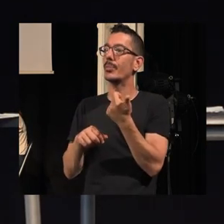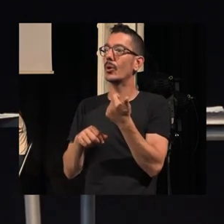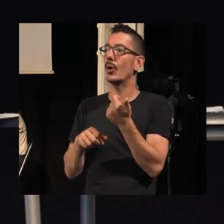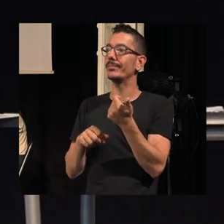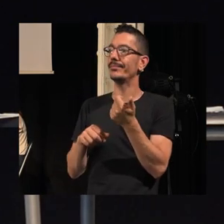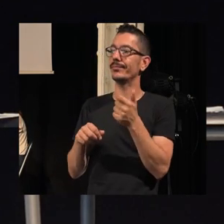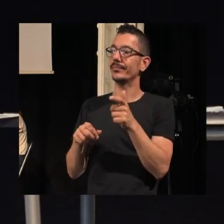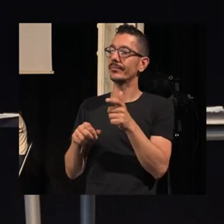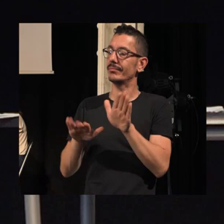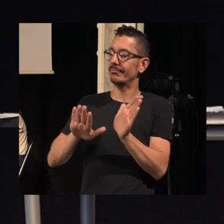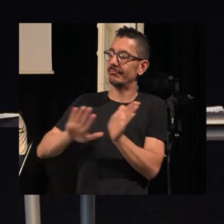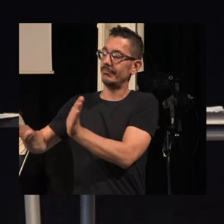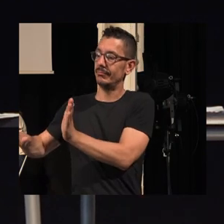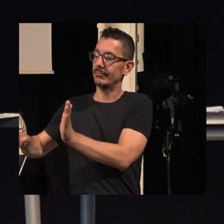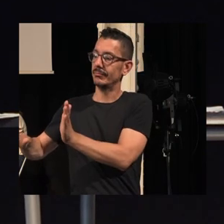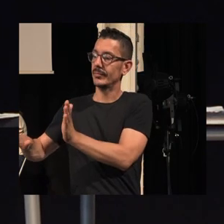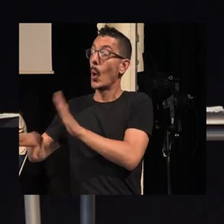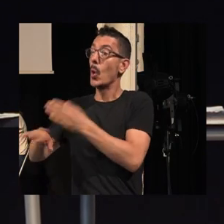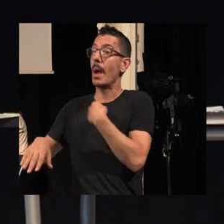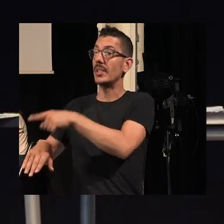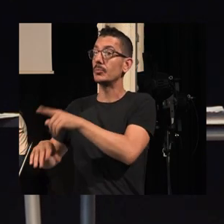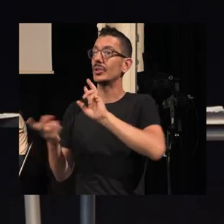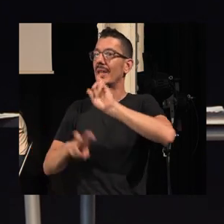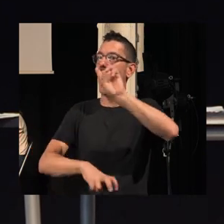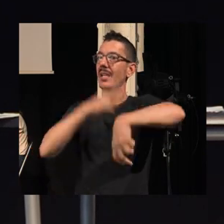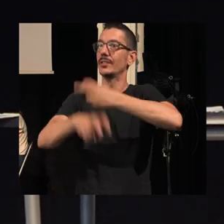que impiden la transformación, y podemos crear